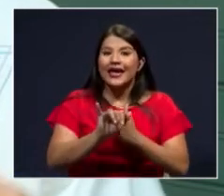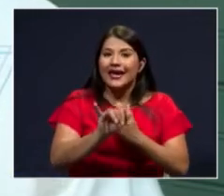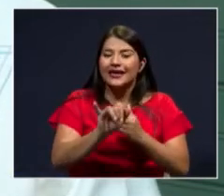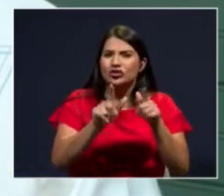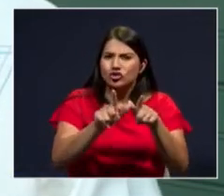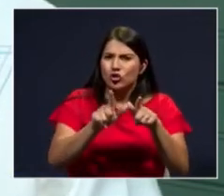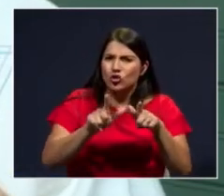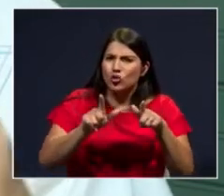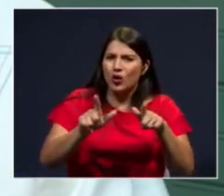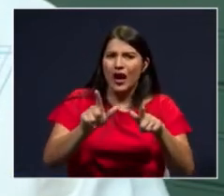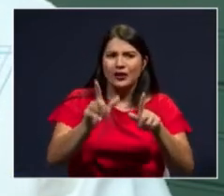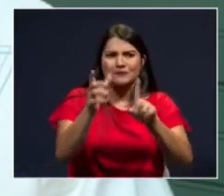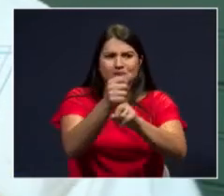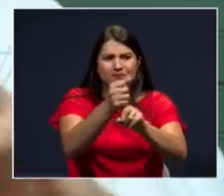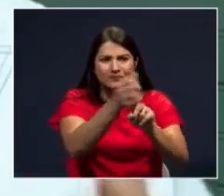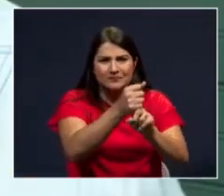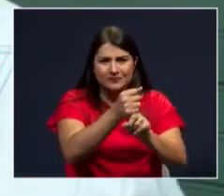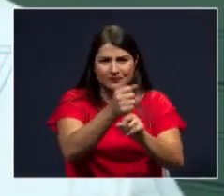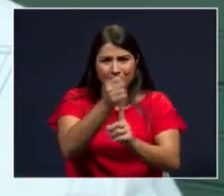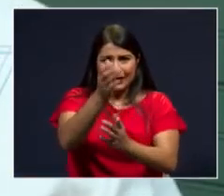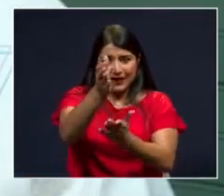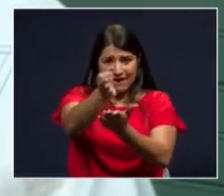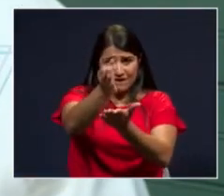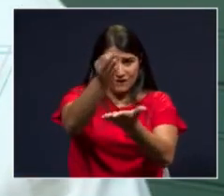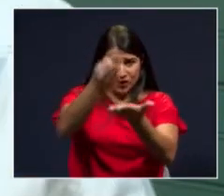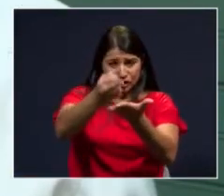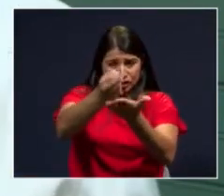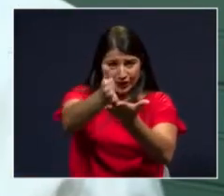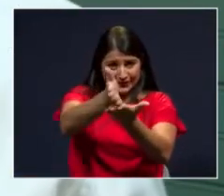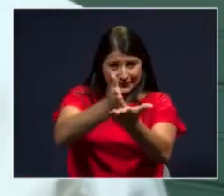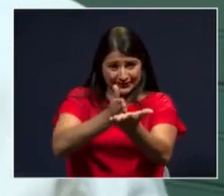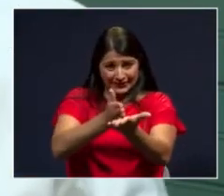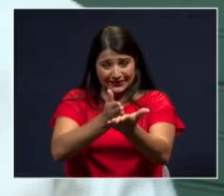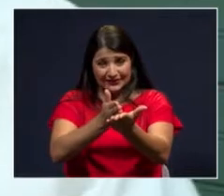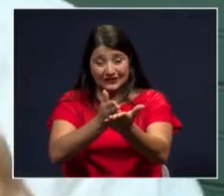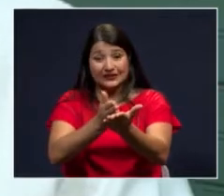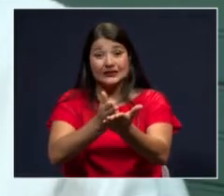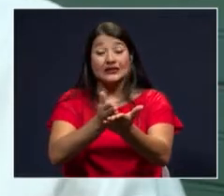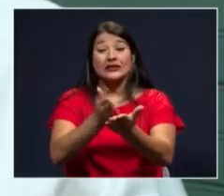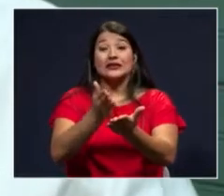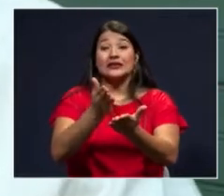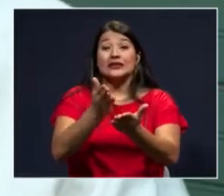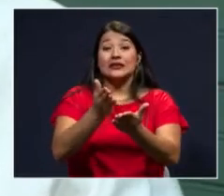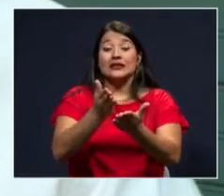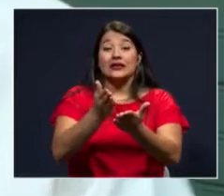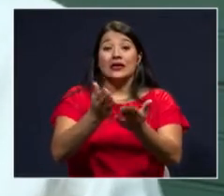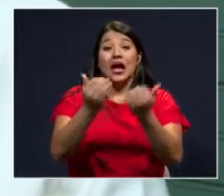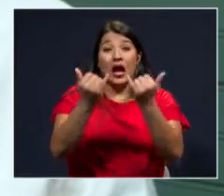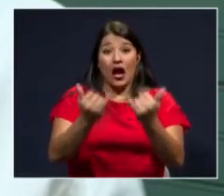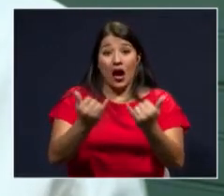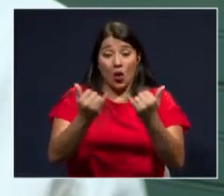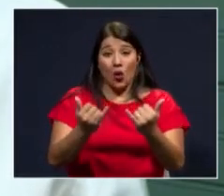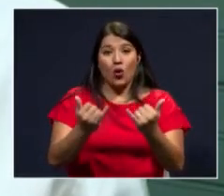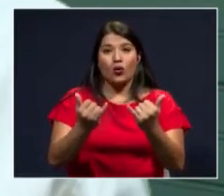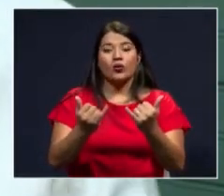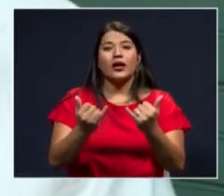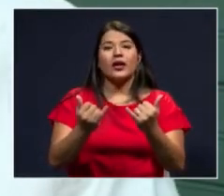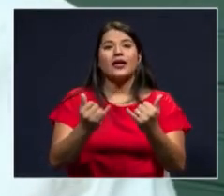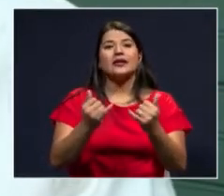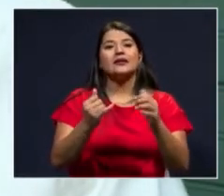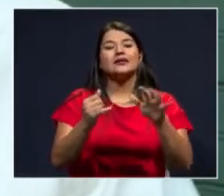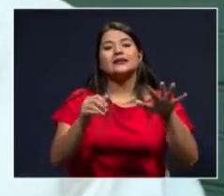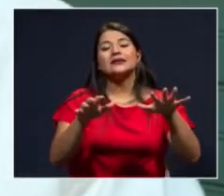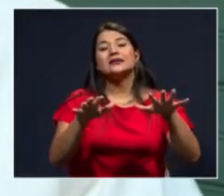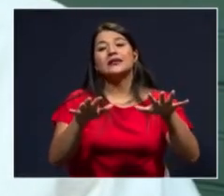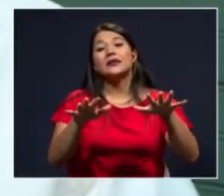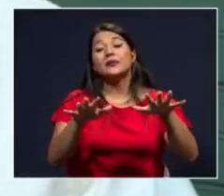significar la diferencia fronteriza entre una parte palestina y la parte israelí. Si no la parte israelí en cuanto al territorio original de Israel, sino